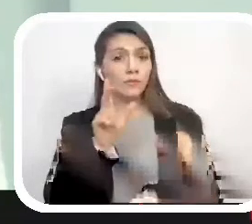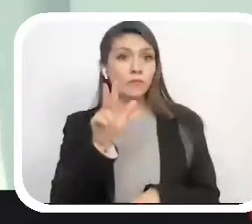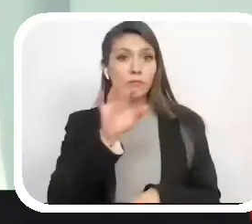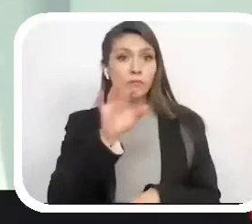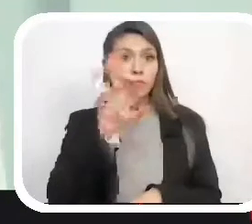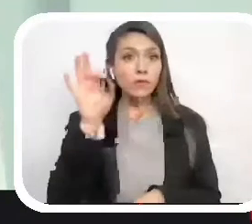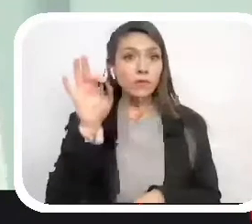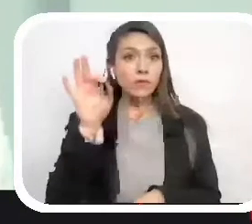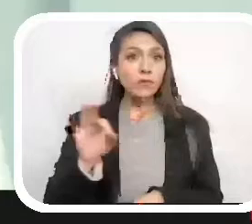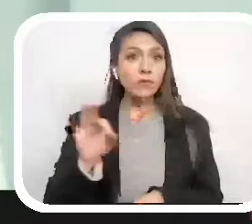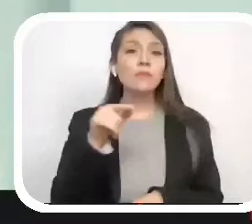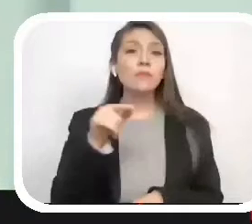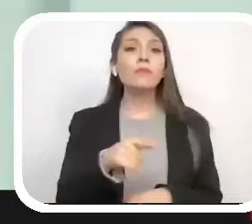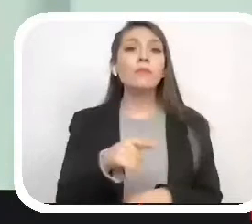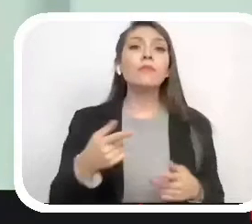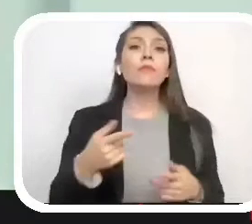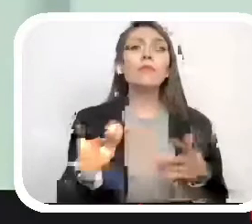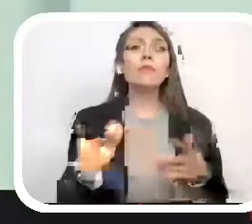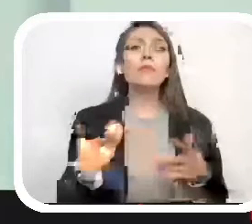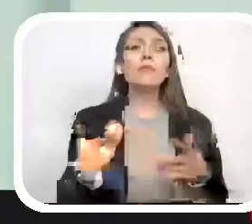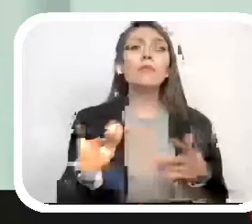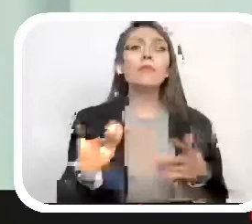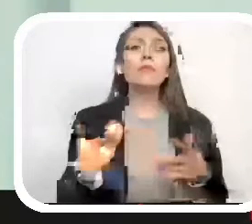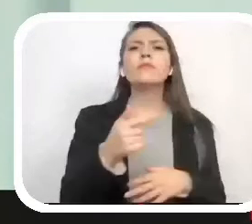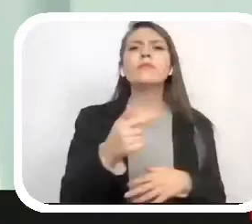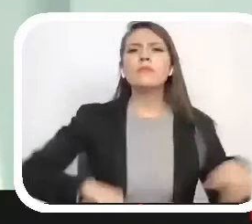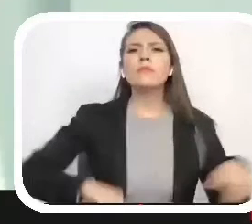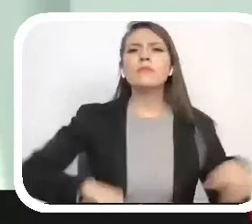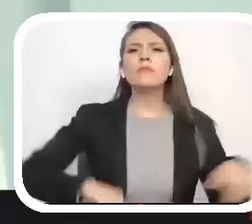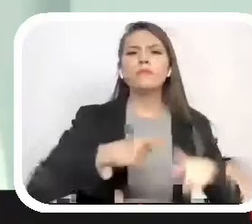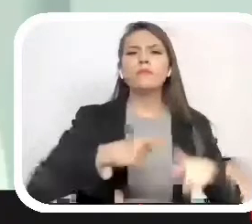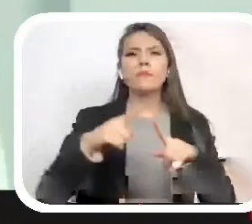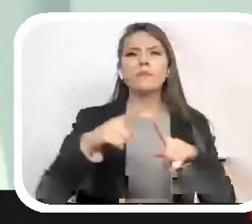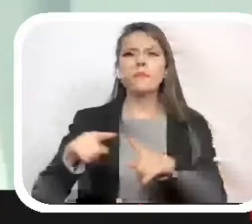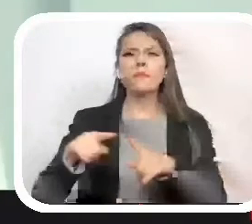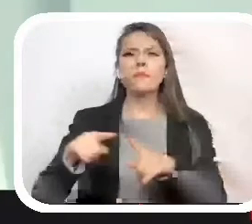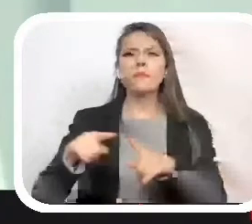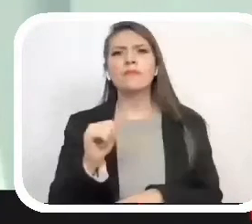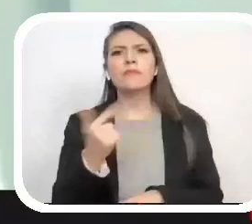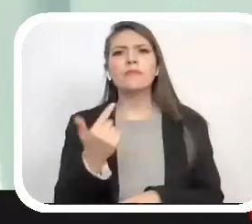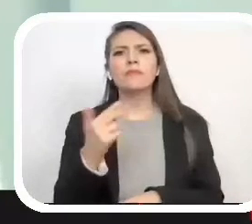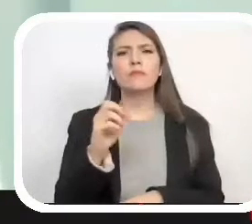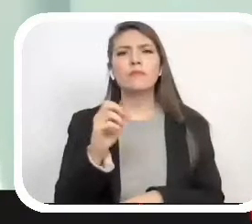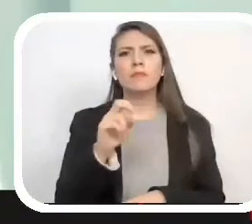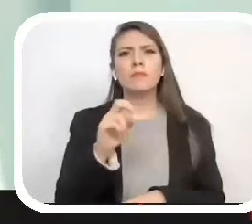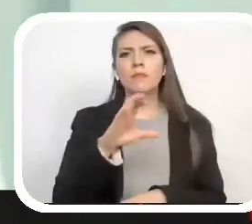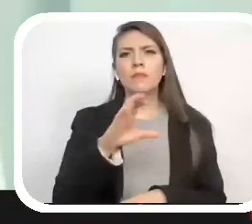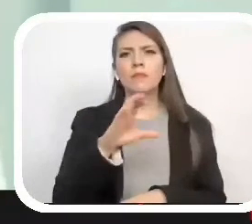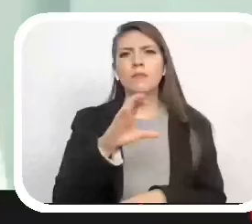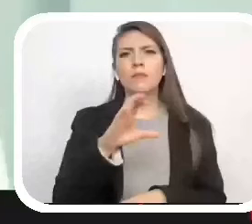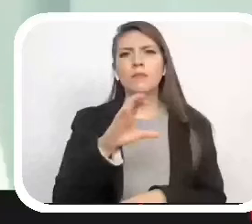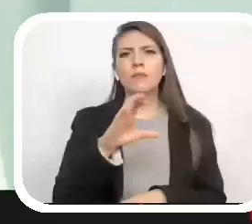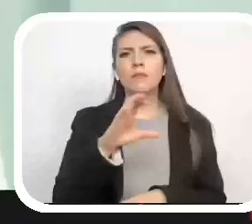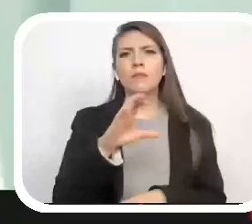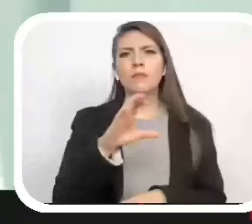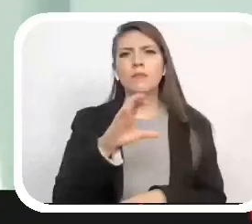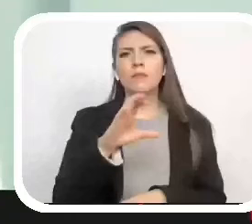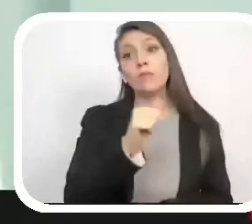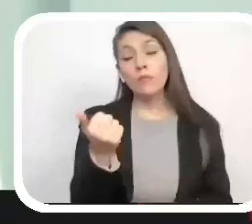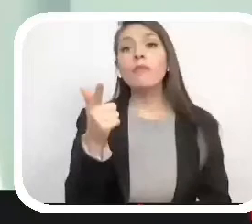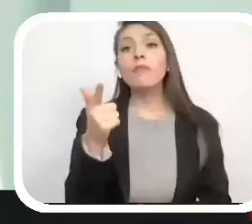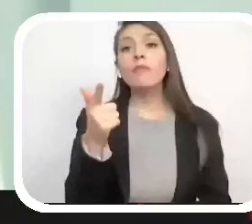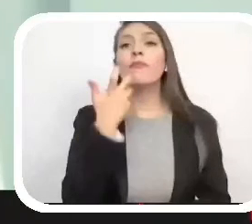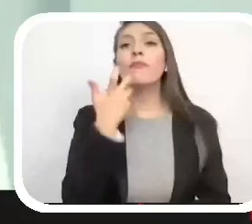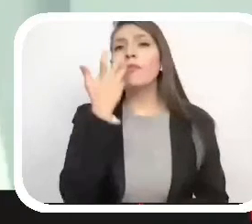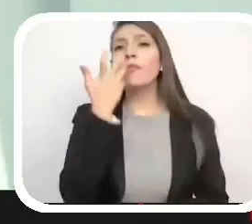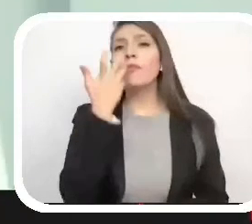originados en la realización de actividades agropecuarias, el 18% es intencional, el